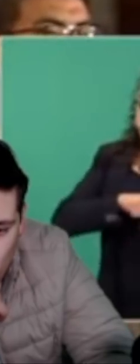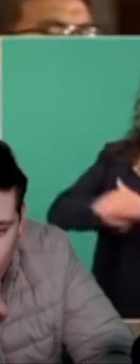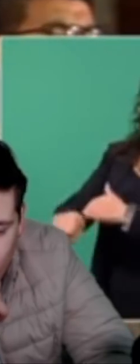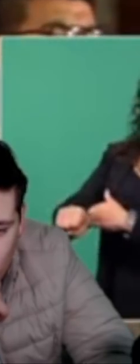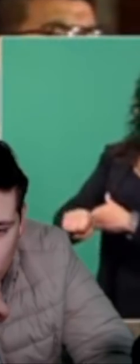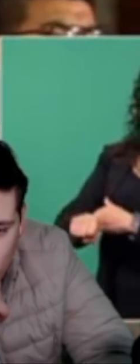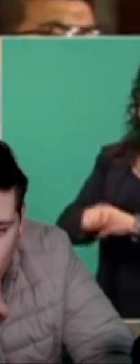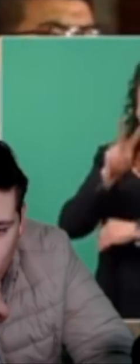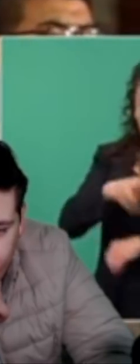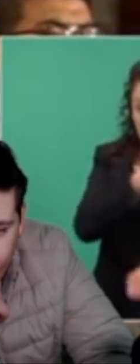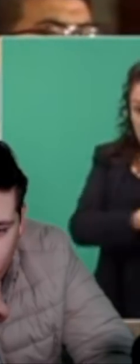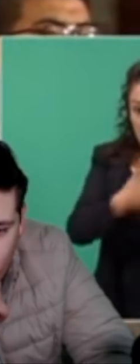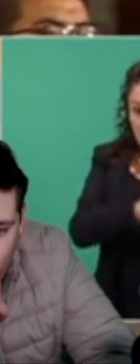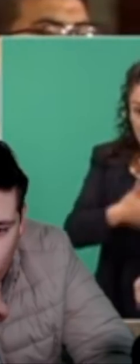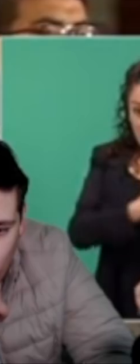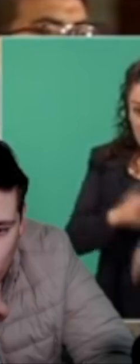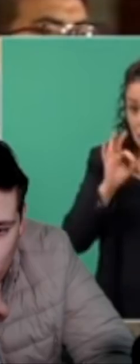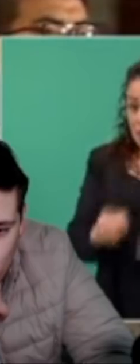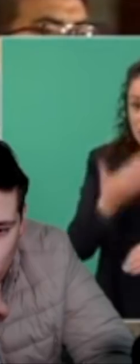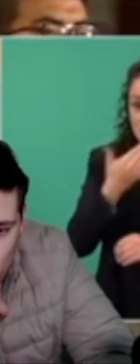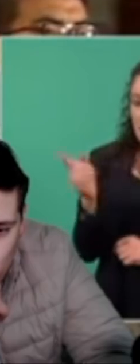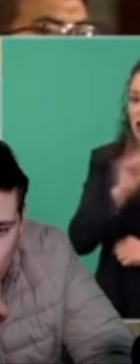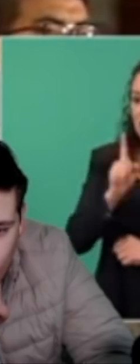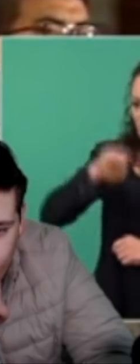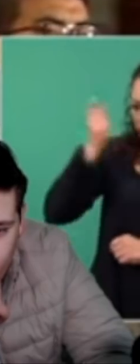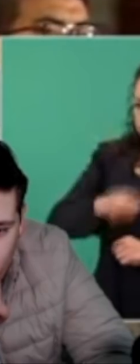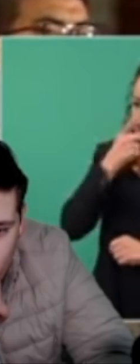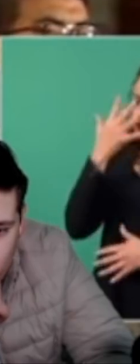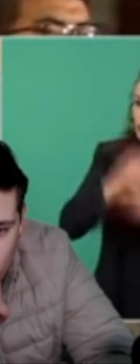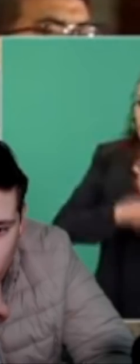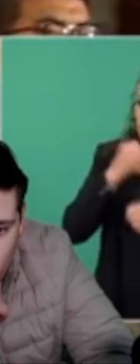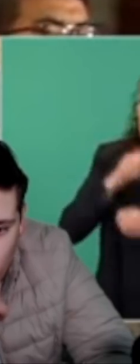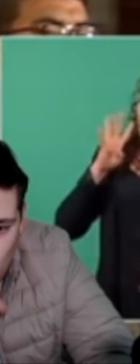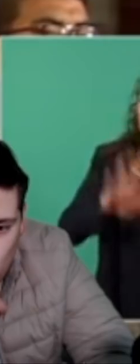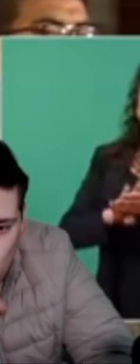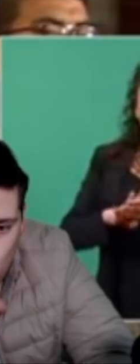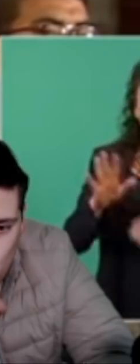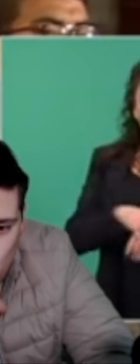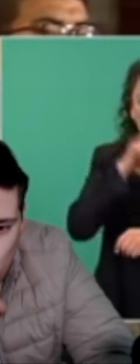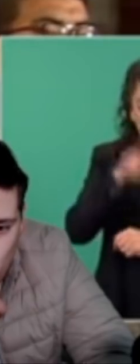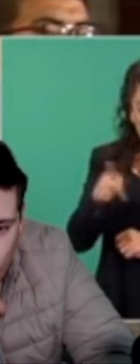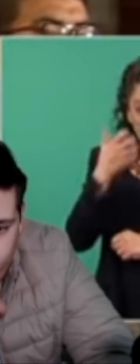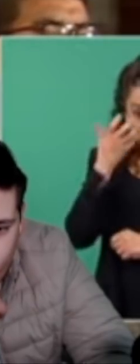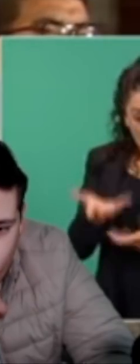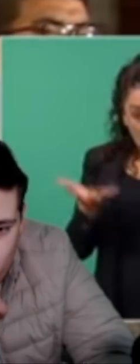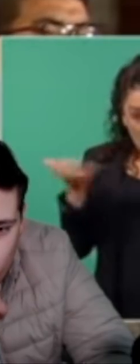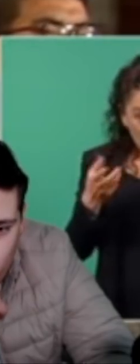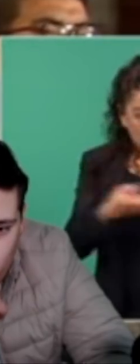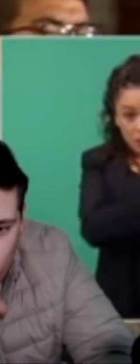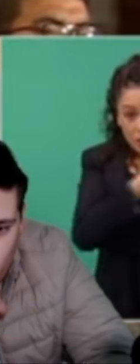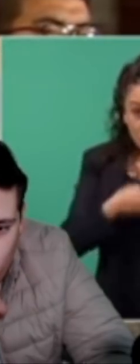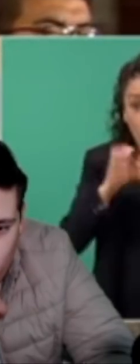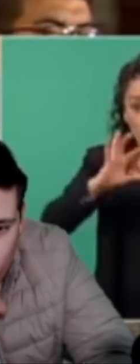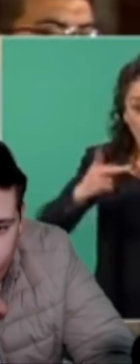los sentencian a 50 años de prisión por un hecho inexistente, pues nunca intentaron secuestrarlo, nunca secuestraron a nadie,